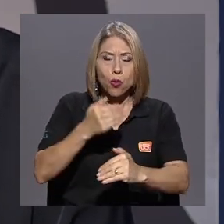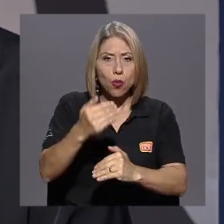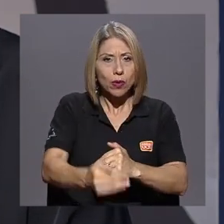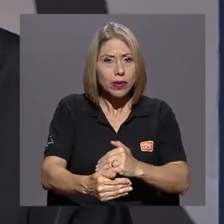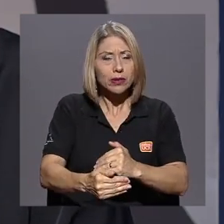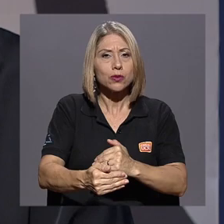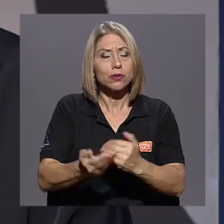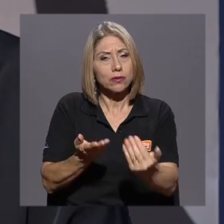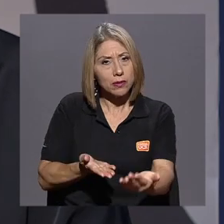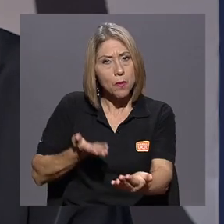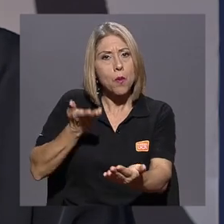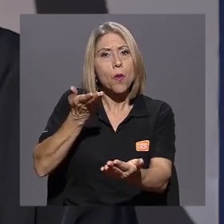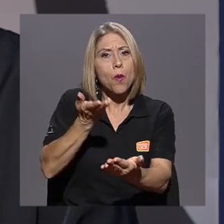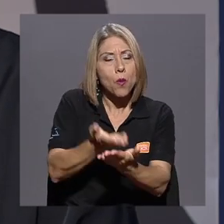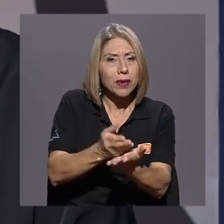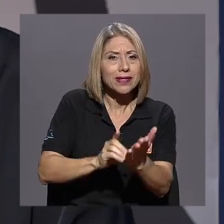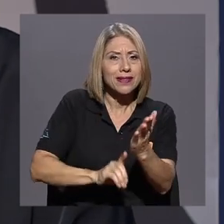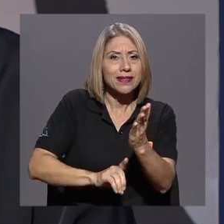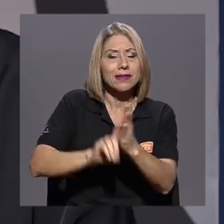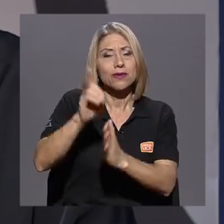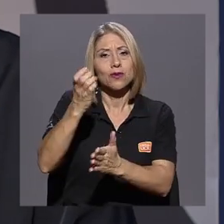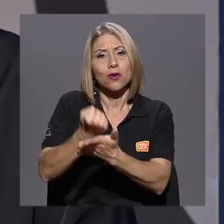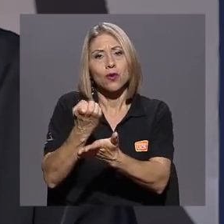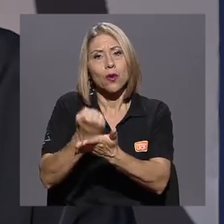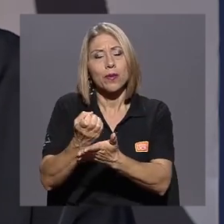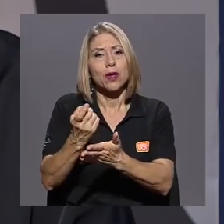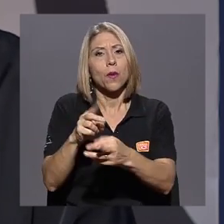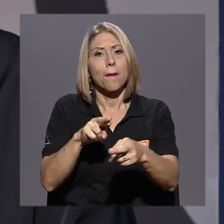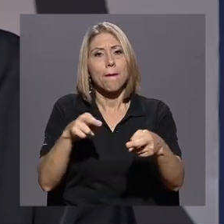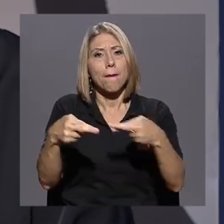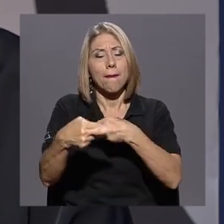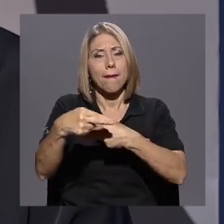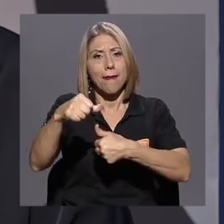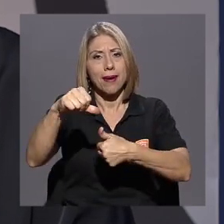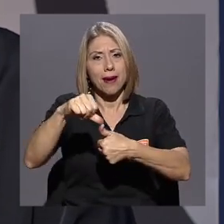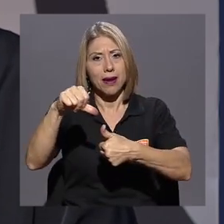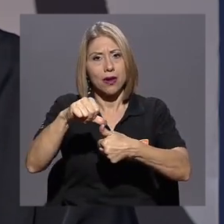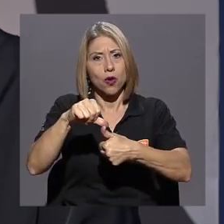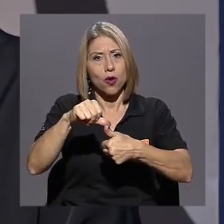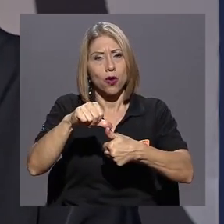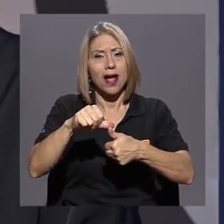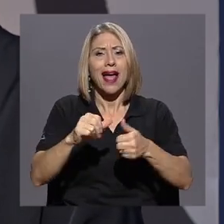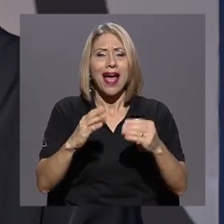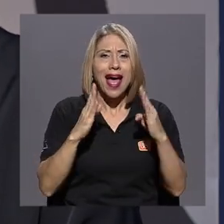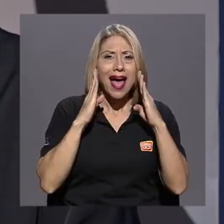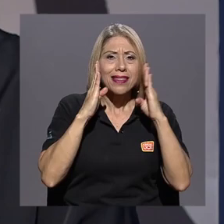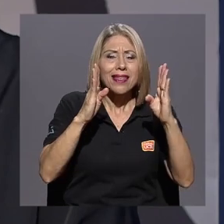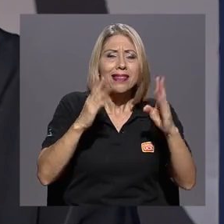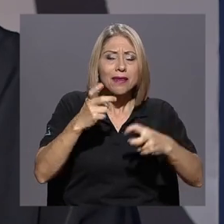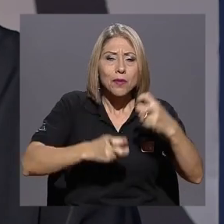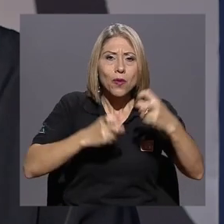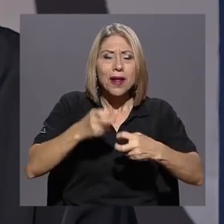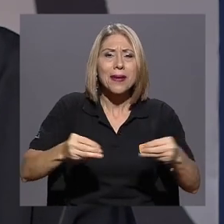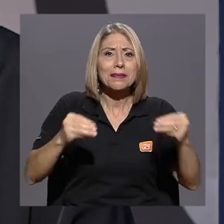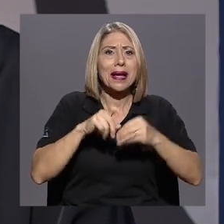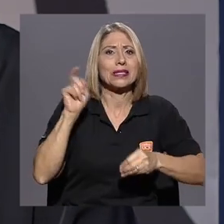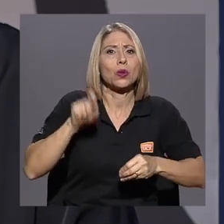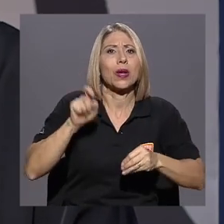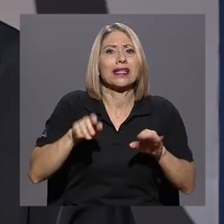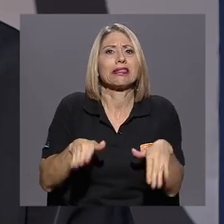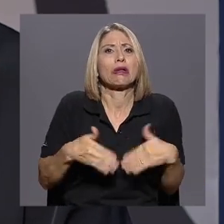proceso de propuesta de desarrollo económico para la región, de cómo atender los problemas más urgentes,